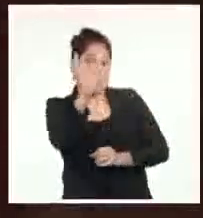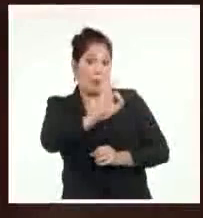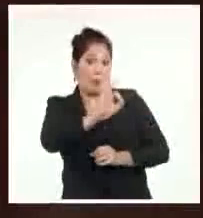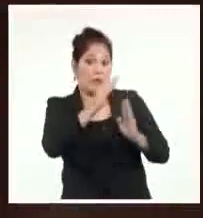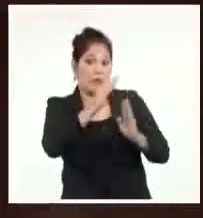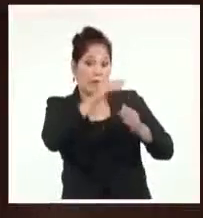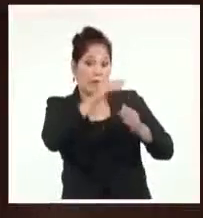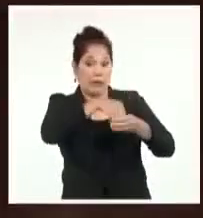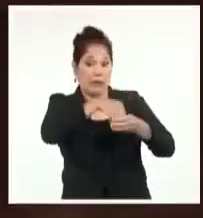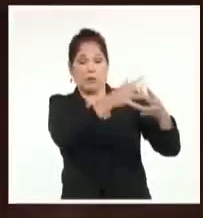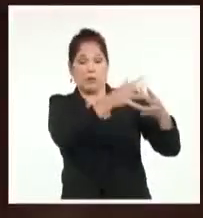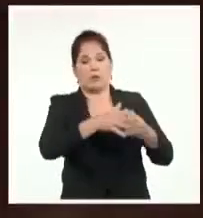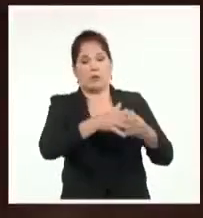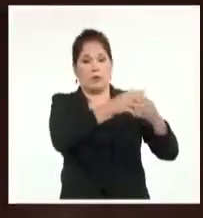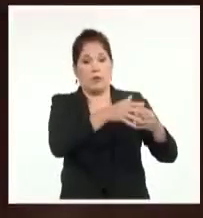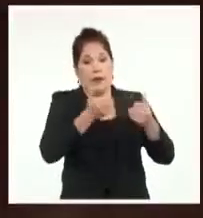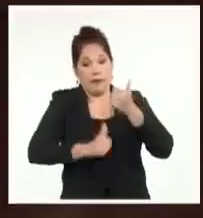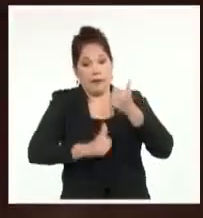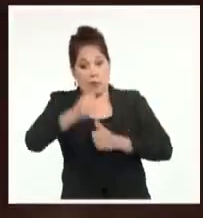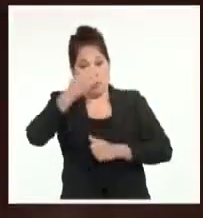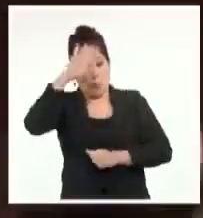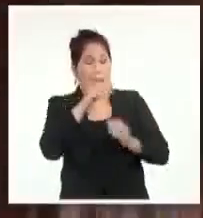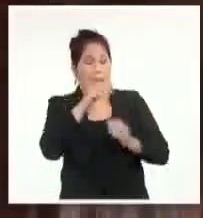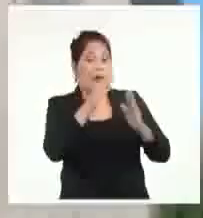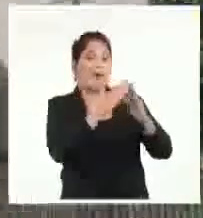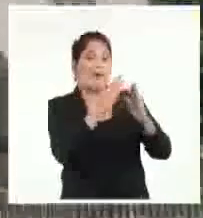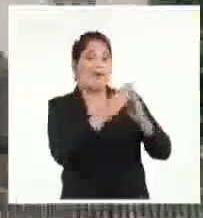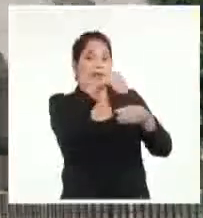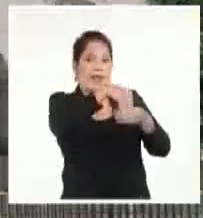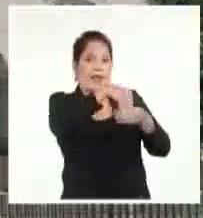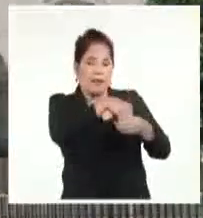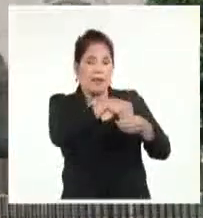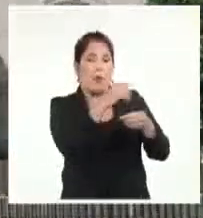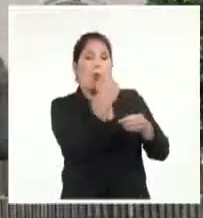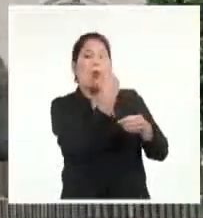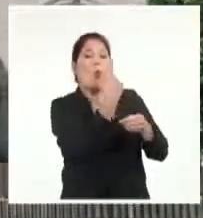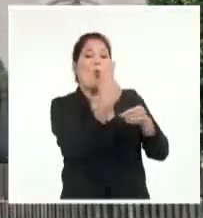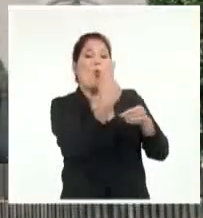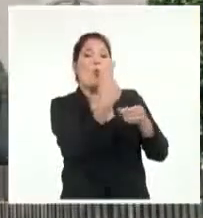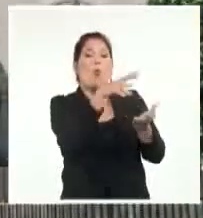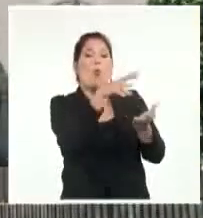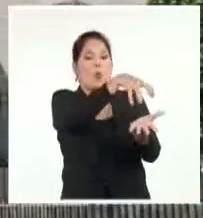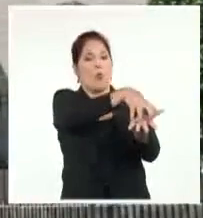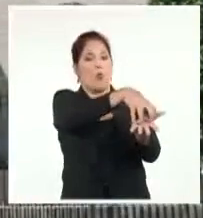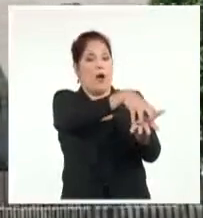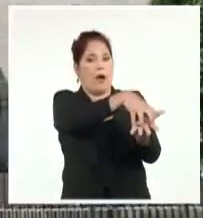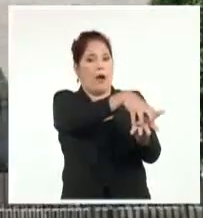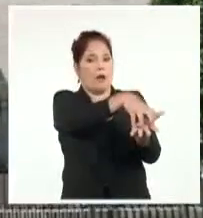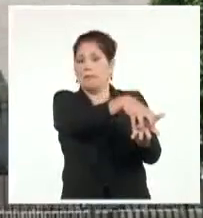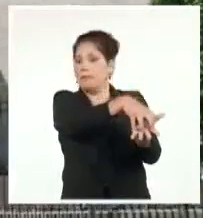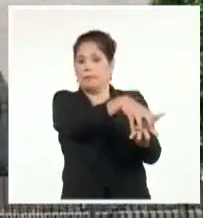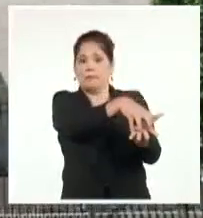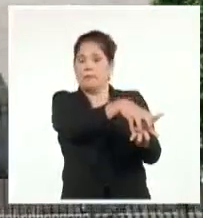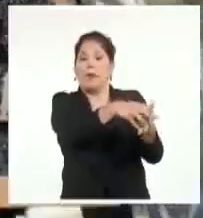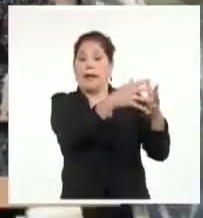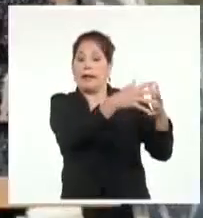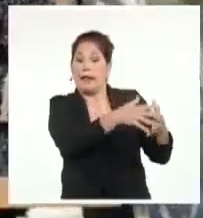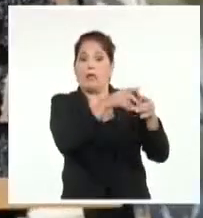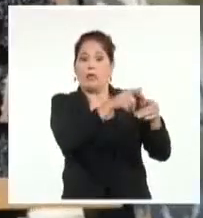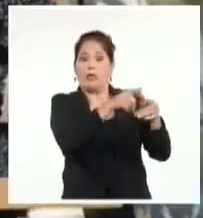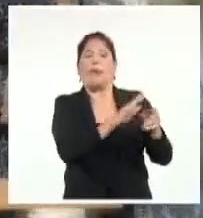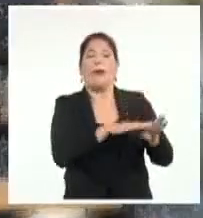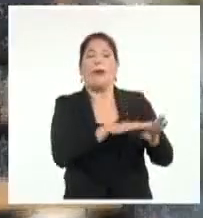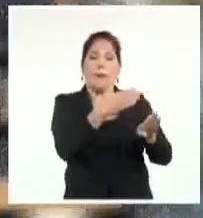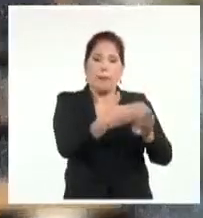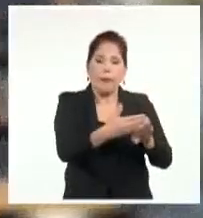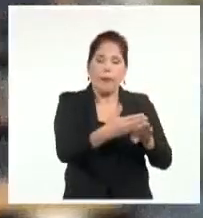80-85% de los cubanos residentes en el extranjero, hay un solo lugar donde pueden ir a resolver los problemas de documentos, que es Washington, para después recibir